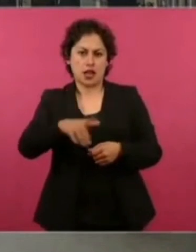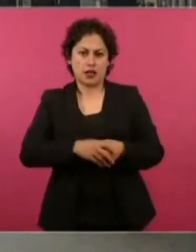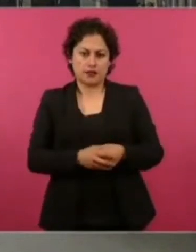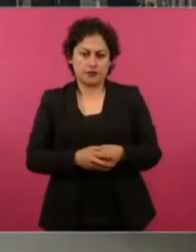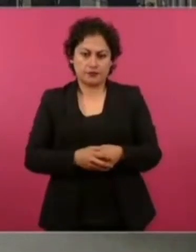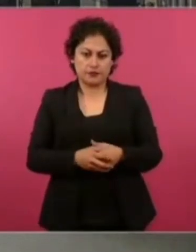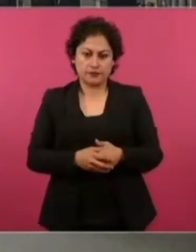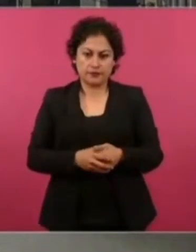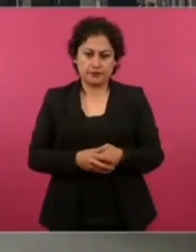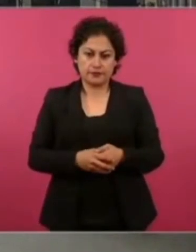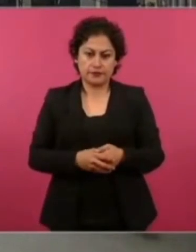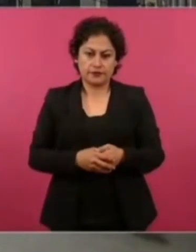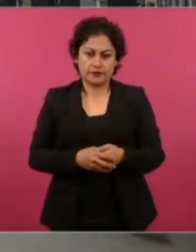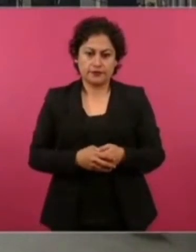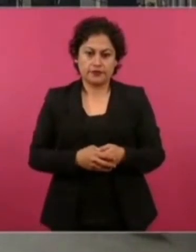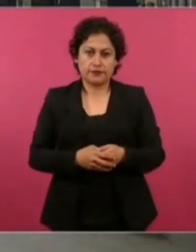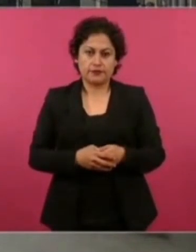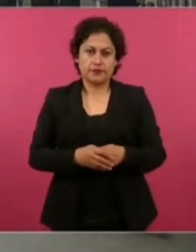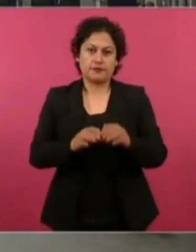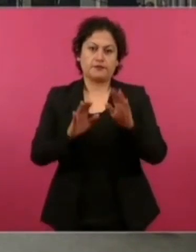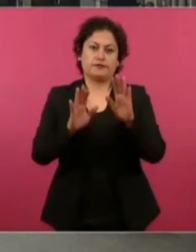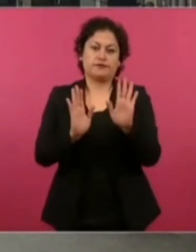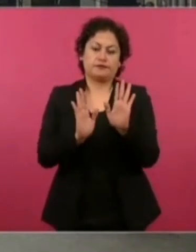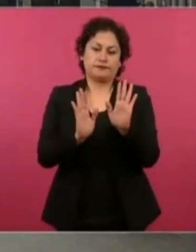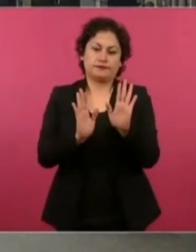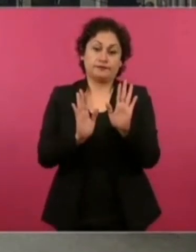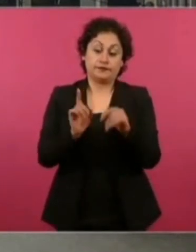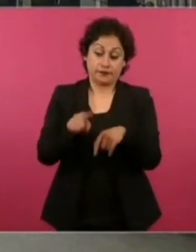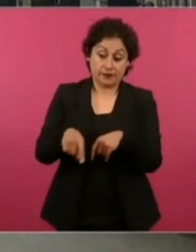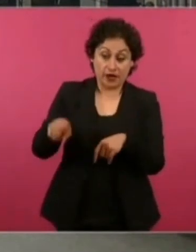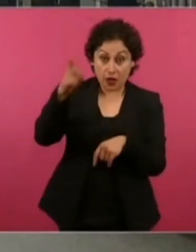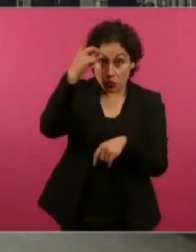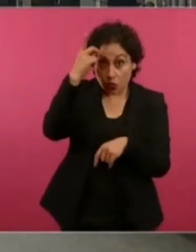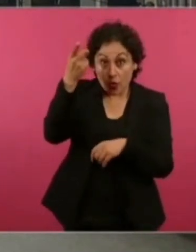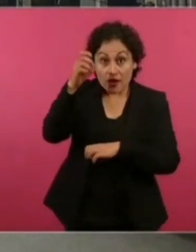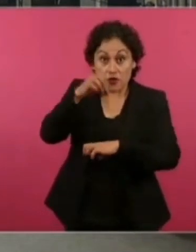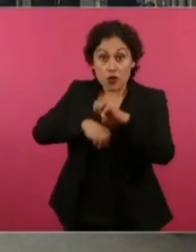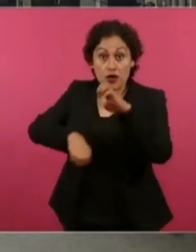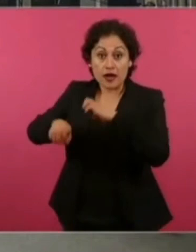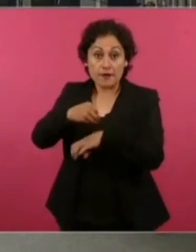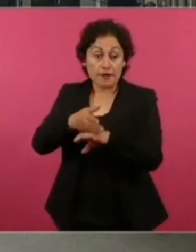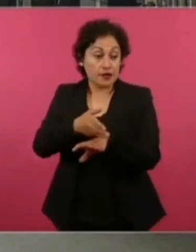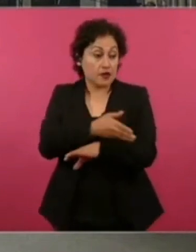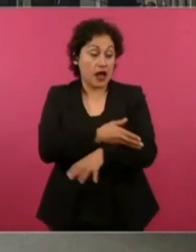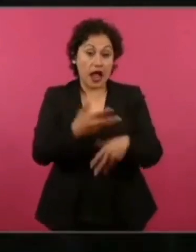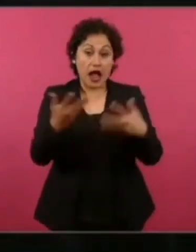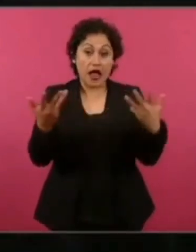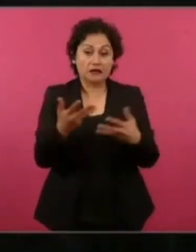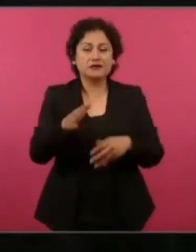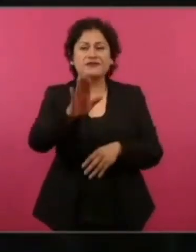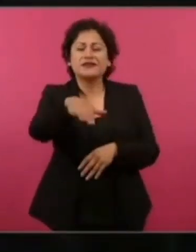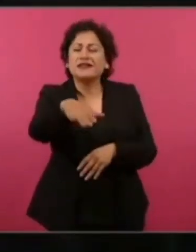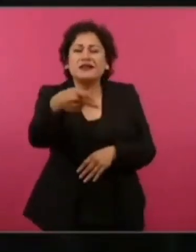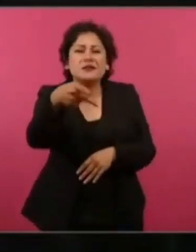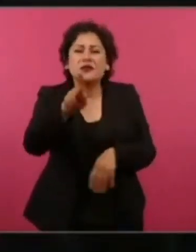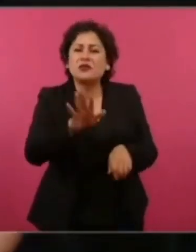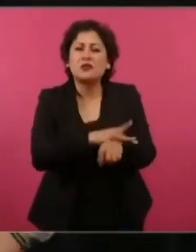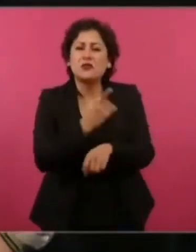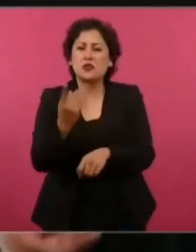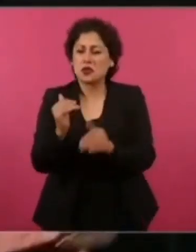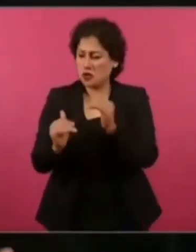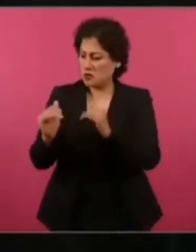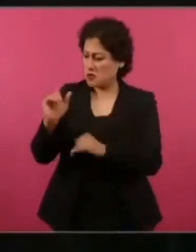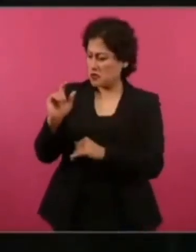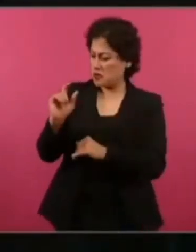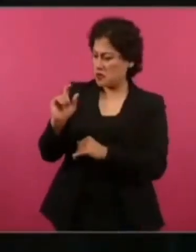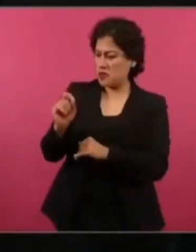Sí, sí. Eso es lo que ellos quisieran. Pero no. ¿Pero por qué aumentó 26%? Porque, y se rompe